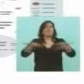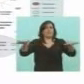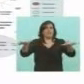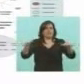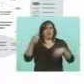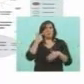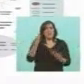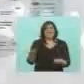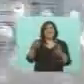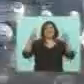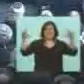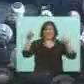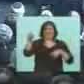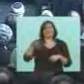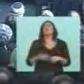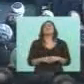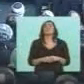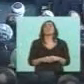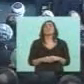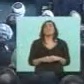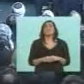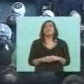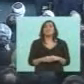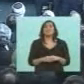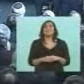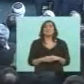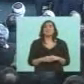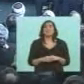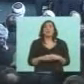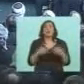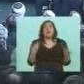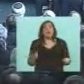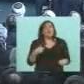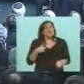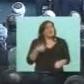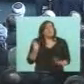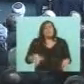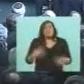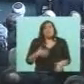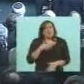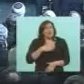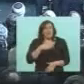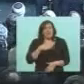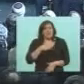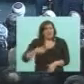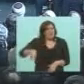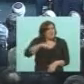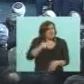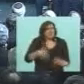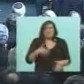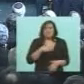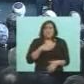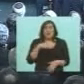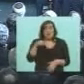Y la verdad que estamos muy contentos porque precisamente a partir de